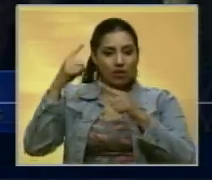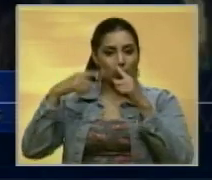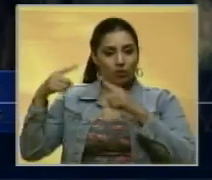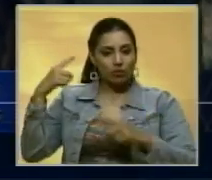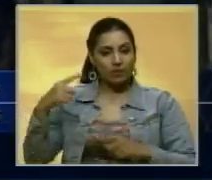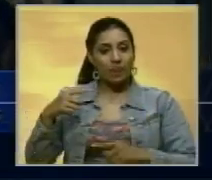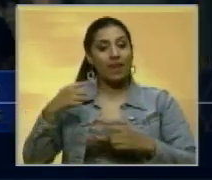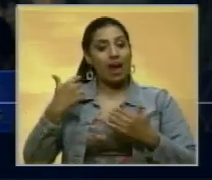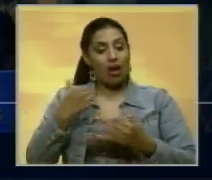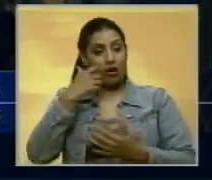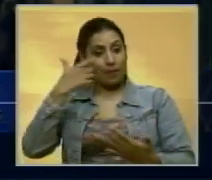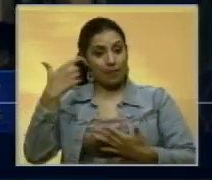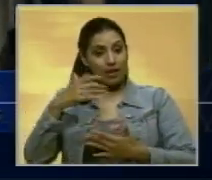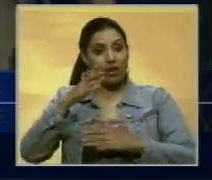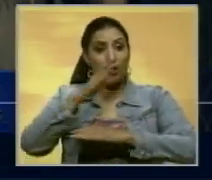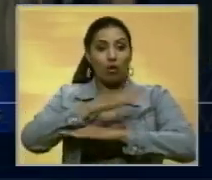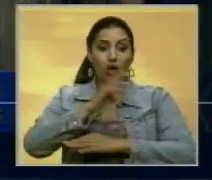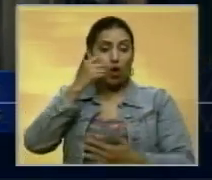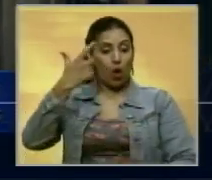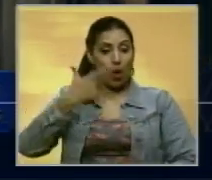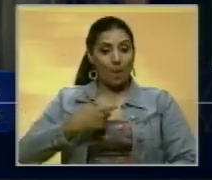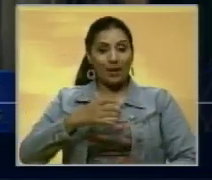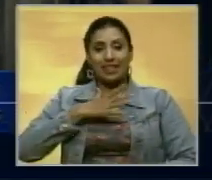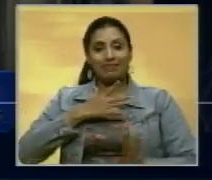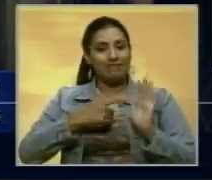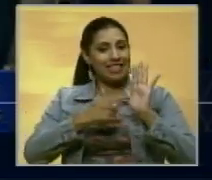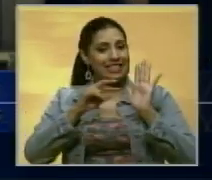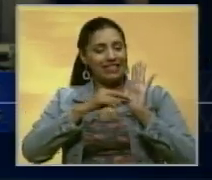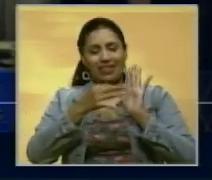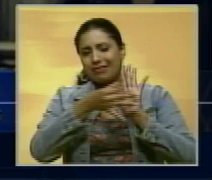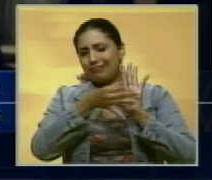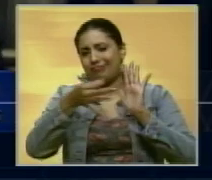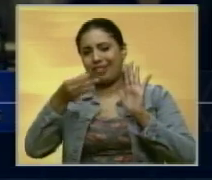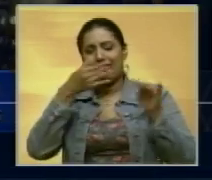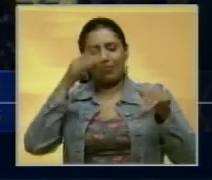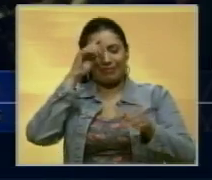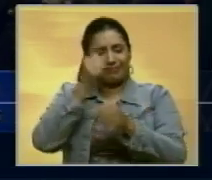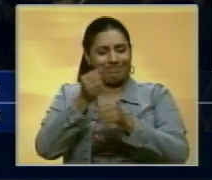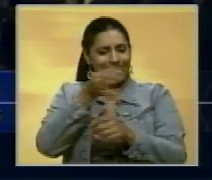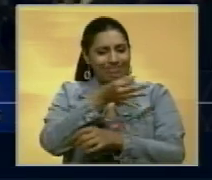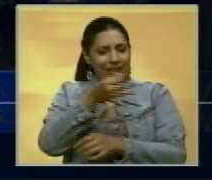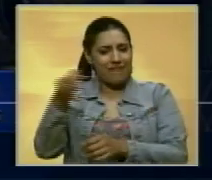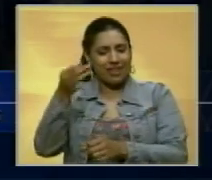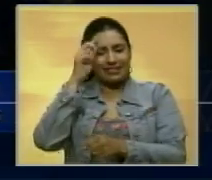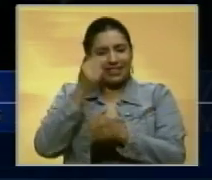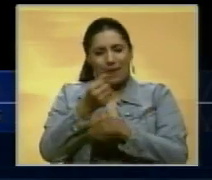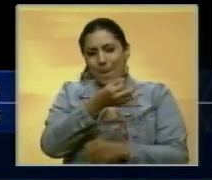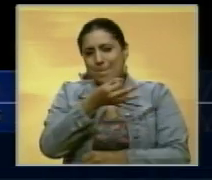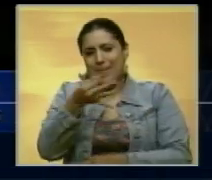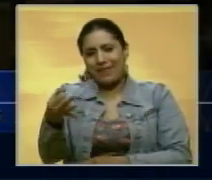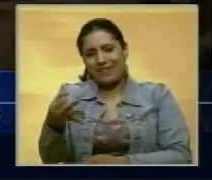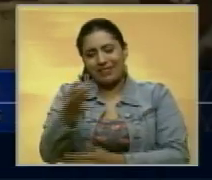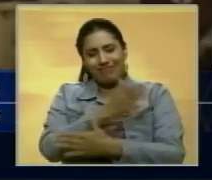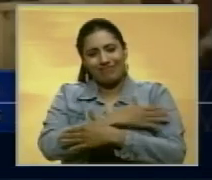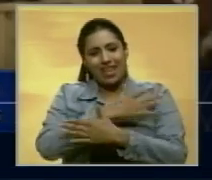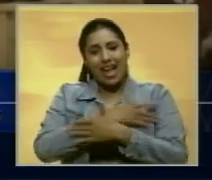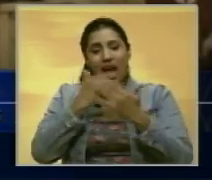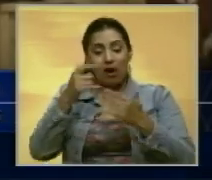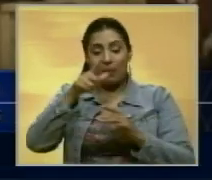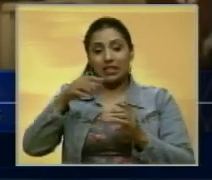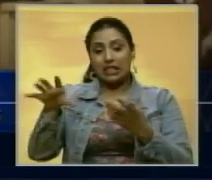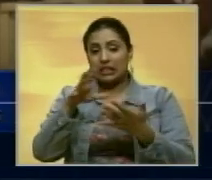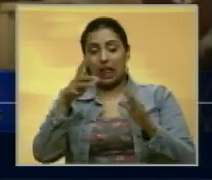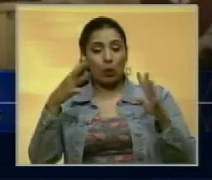anteriores. Para la Academia, Marc es sinónimo de excelencia y compromiso con la perfección. Su impresionante presencia en el